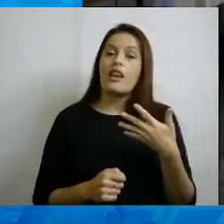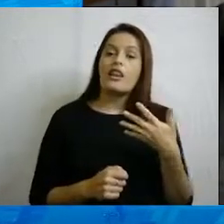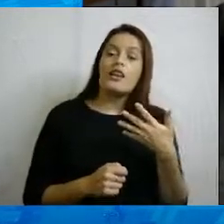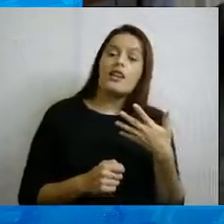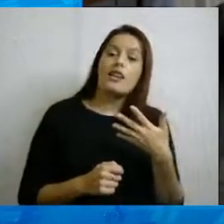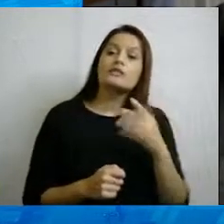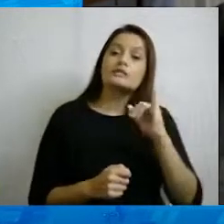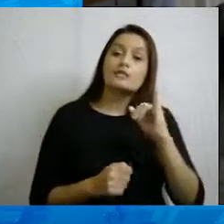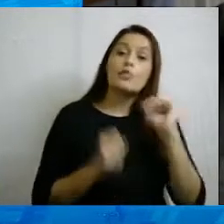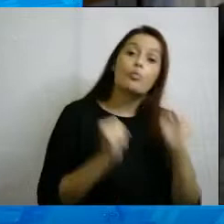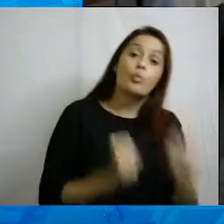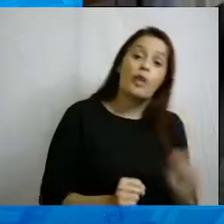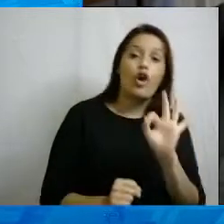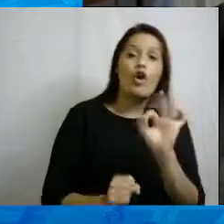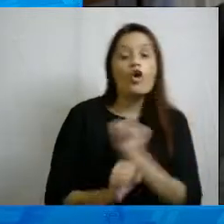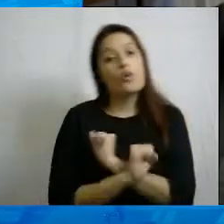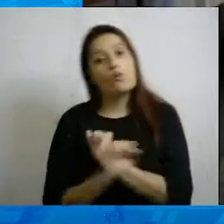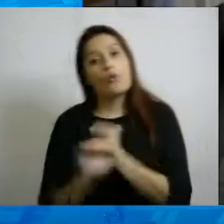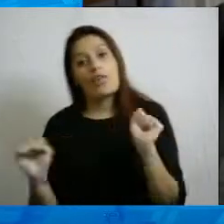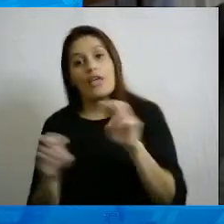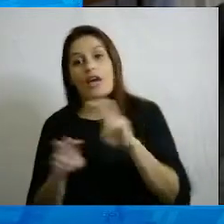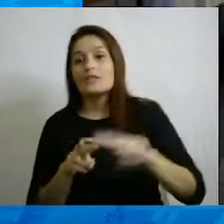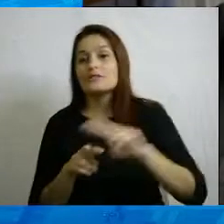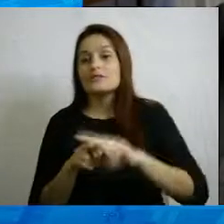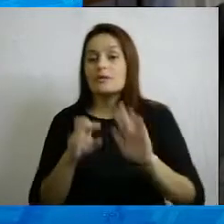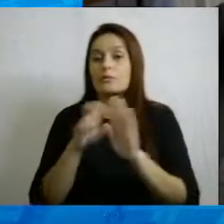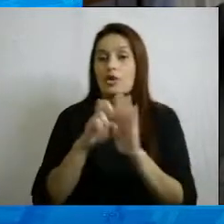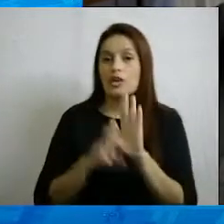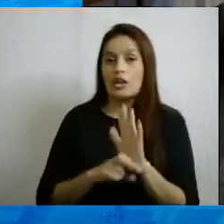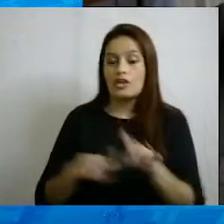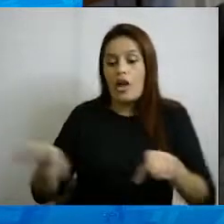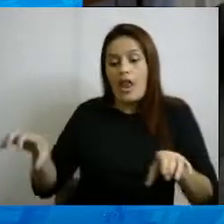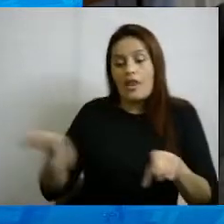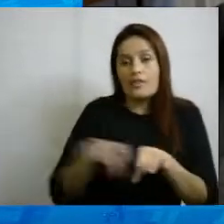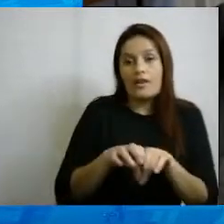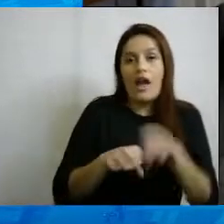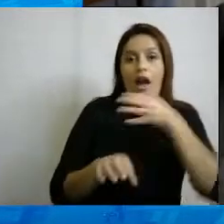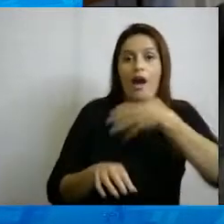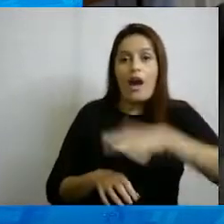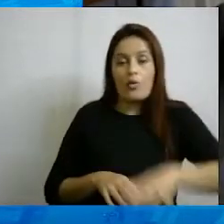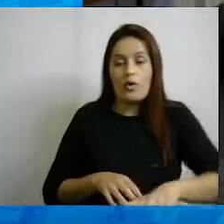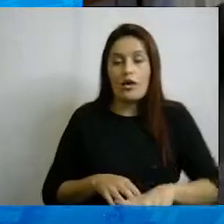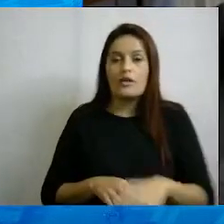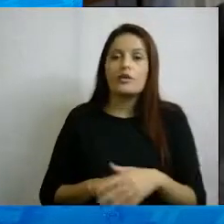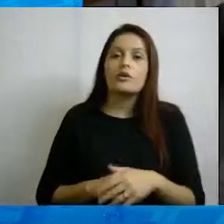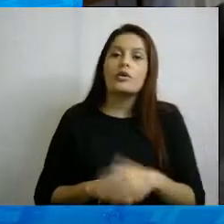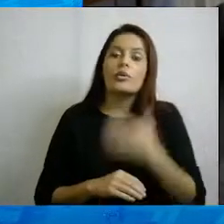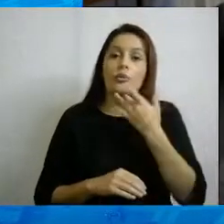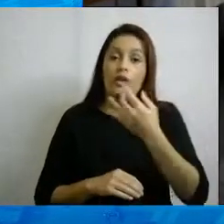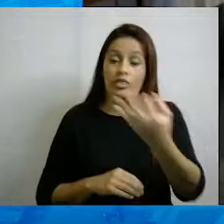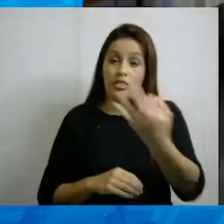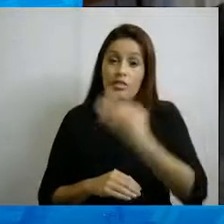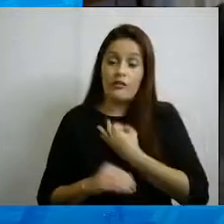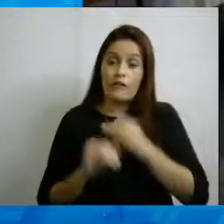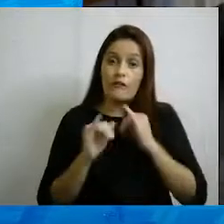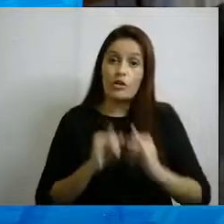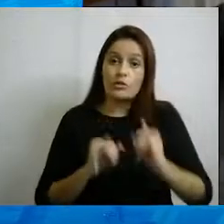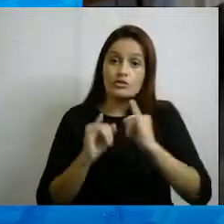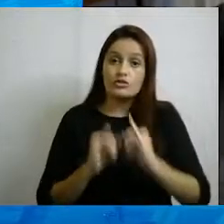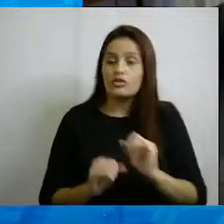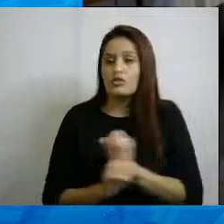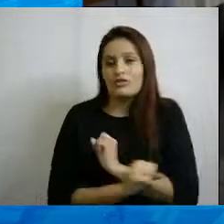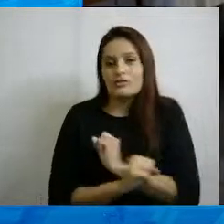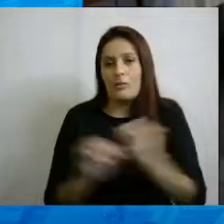si podemos o no podemos hacer proyectos de alcantarillado o agua potable, porque al menos con la información que usted nos relata,